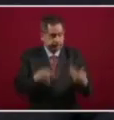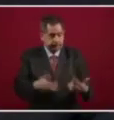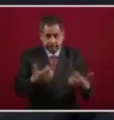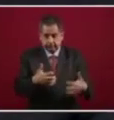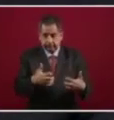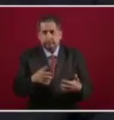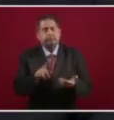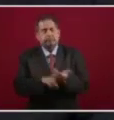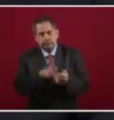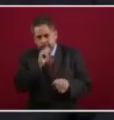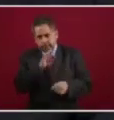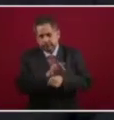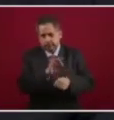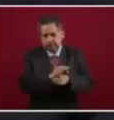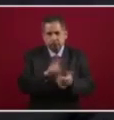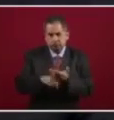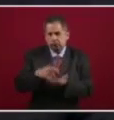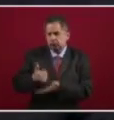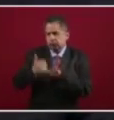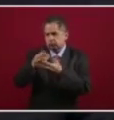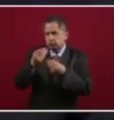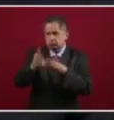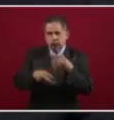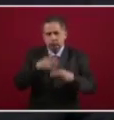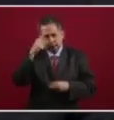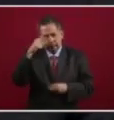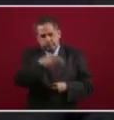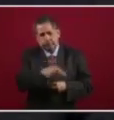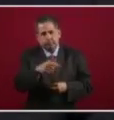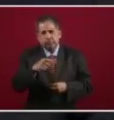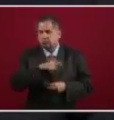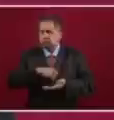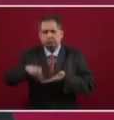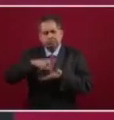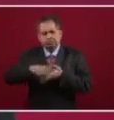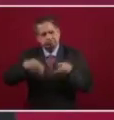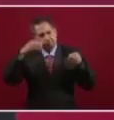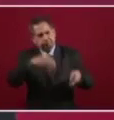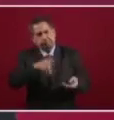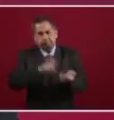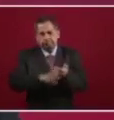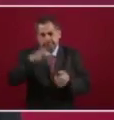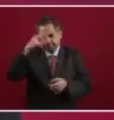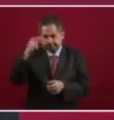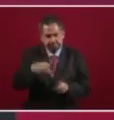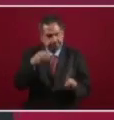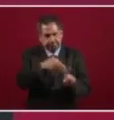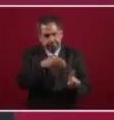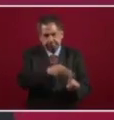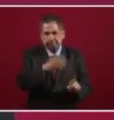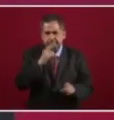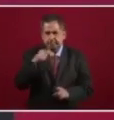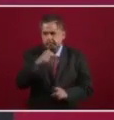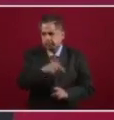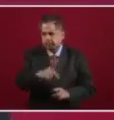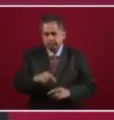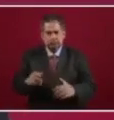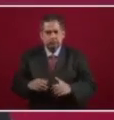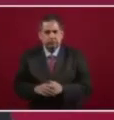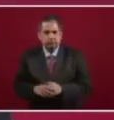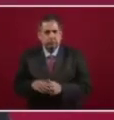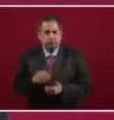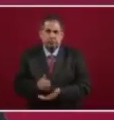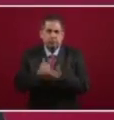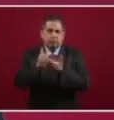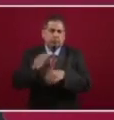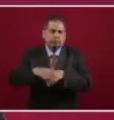pasada, y esto va a ayudar mucho a que se consuma lo que se produce en México y